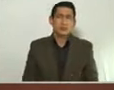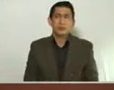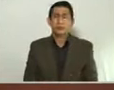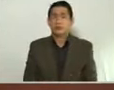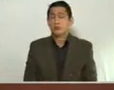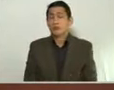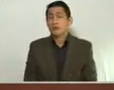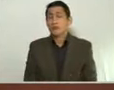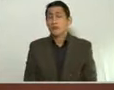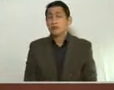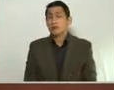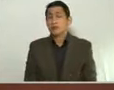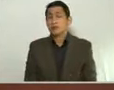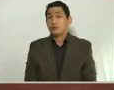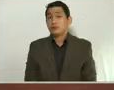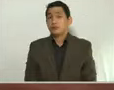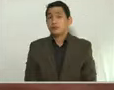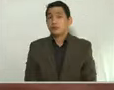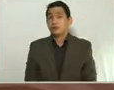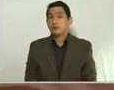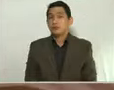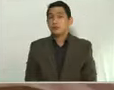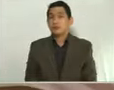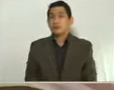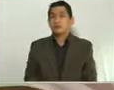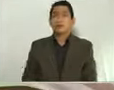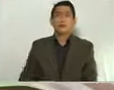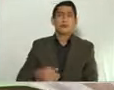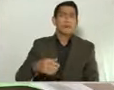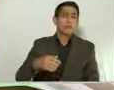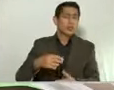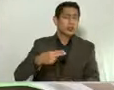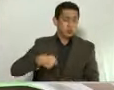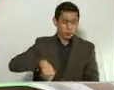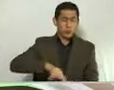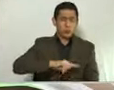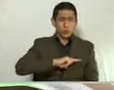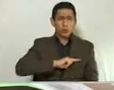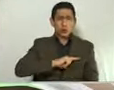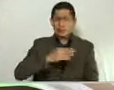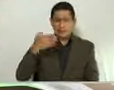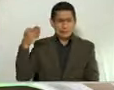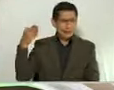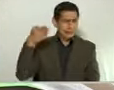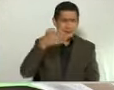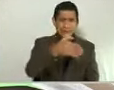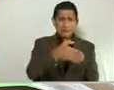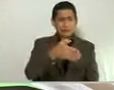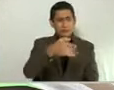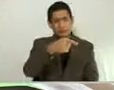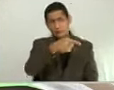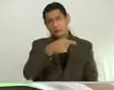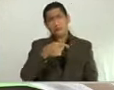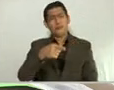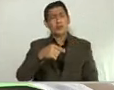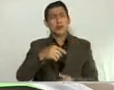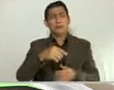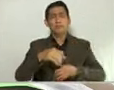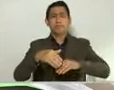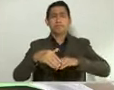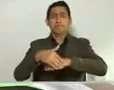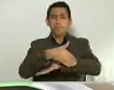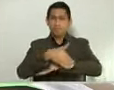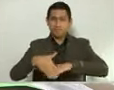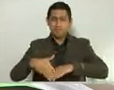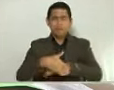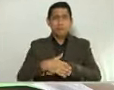solamente acudimos al instante, no después de meses, sino al instante, y hemos dado inclusive viviendas